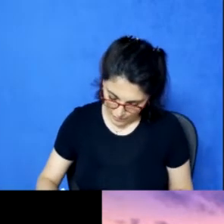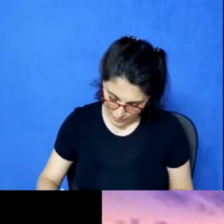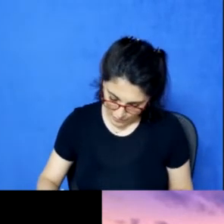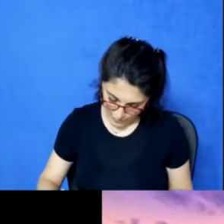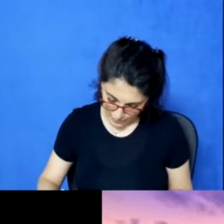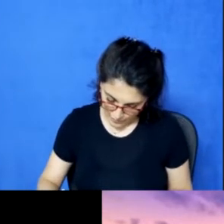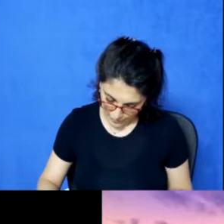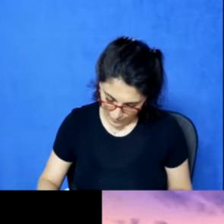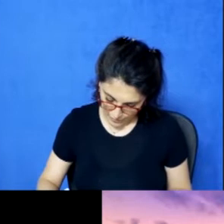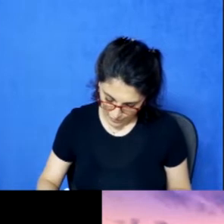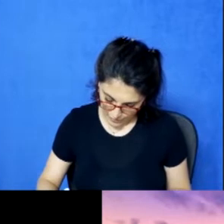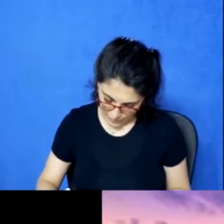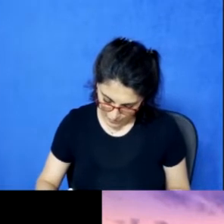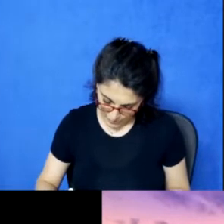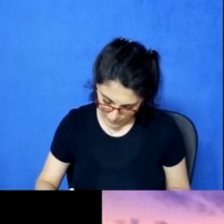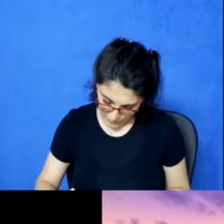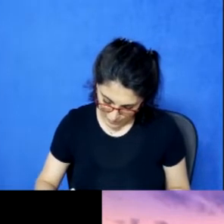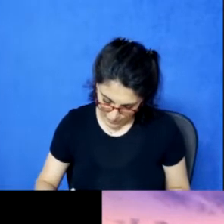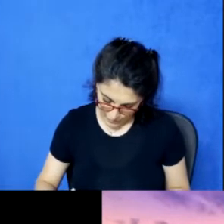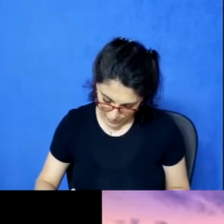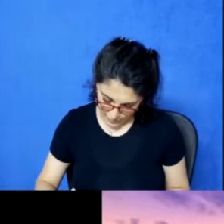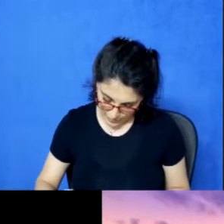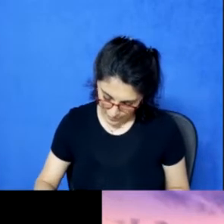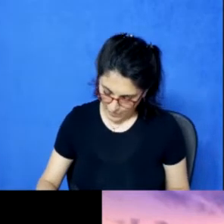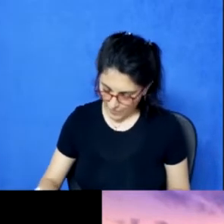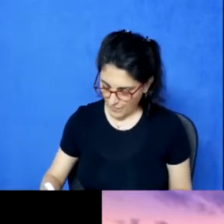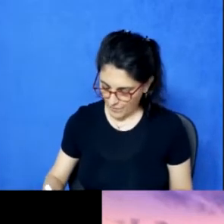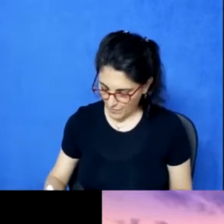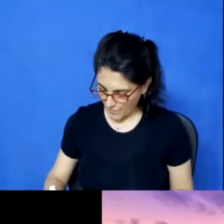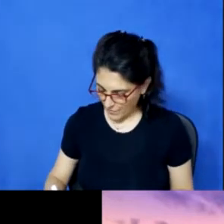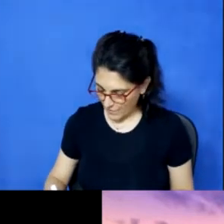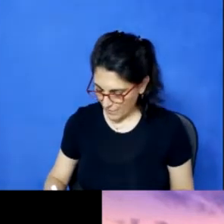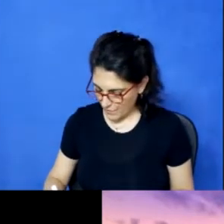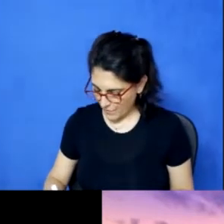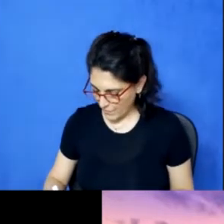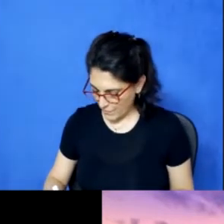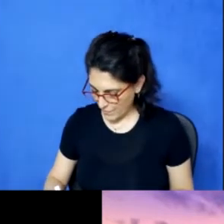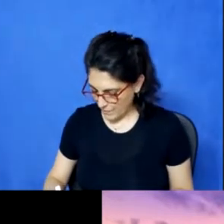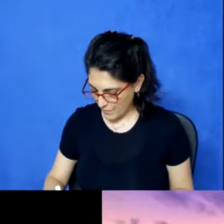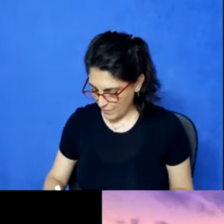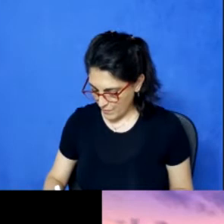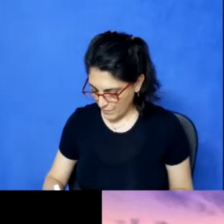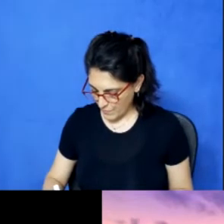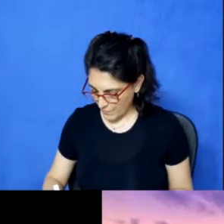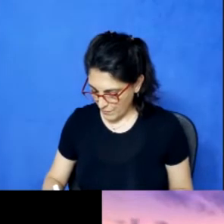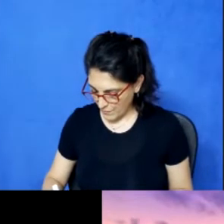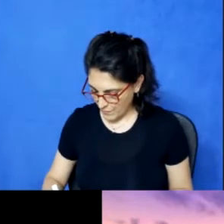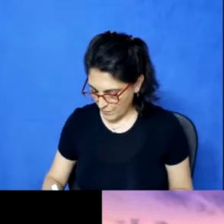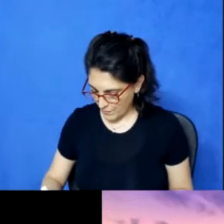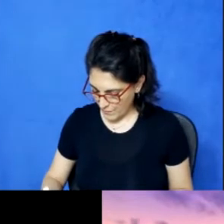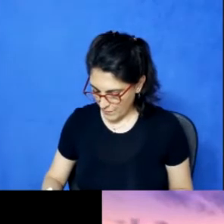sacar turno, combinar, etcétera, o si de repente tenés ganas de ir a un parque, andar en bicicleta,